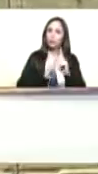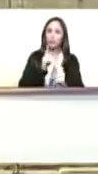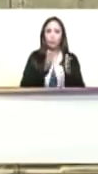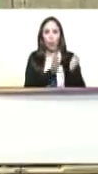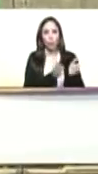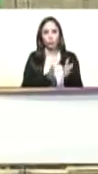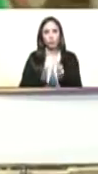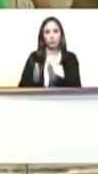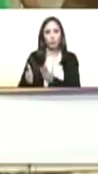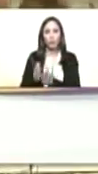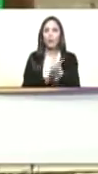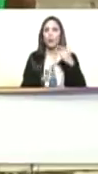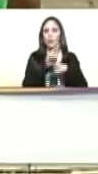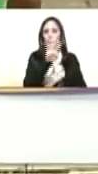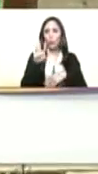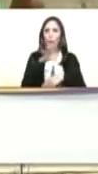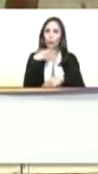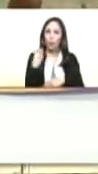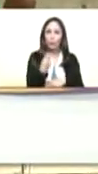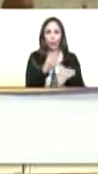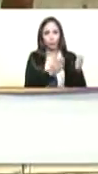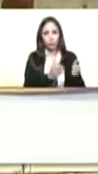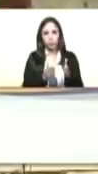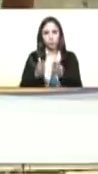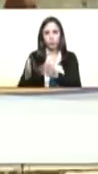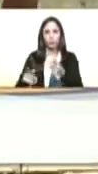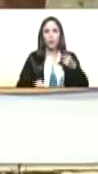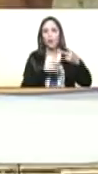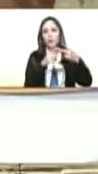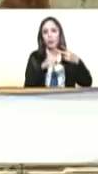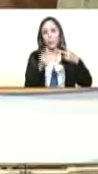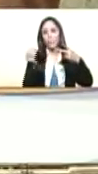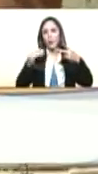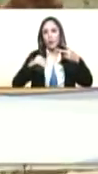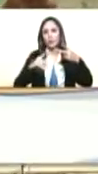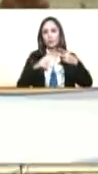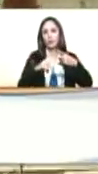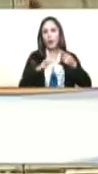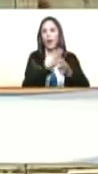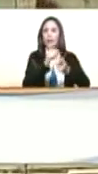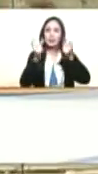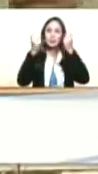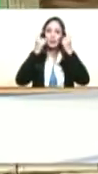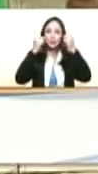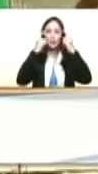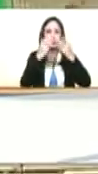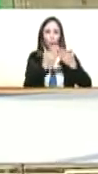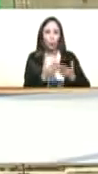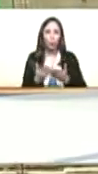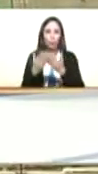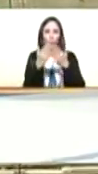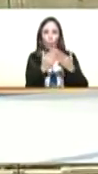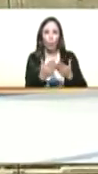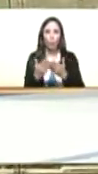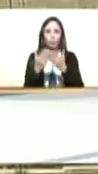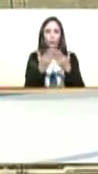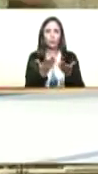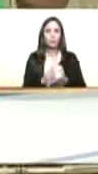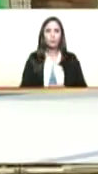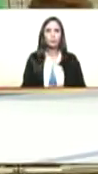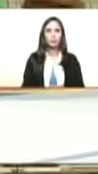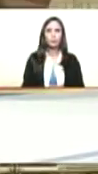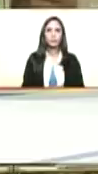organizativo de estos 24.000 chambistas. Luego, pasar un proceso productivo formativo, atendiendo a un